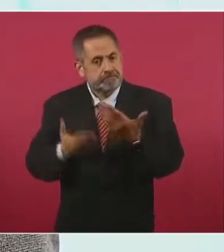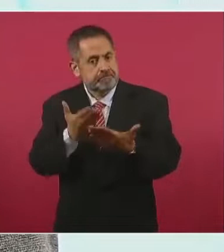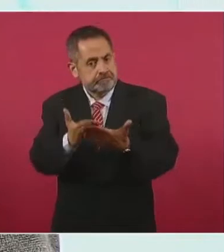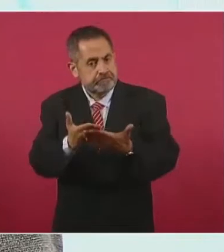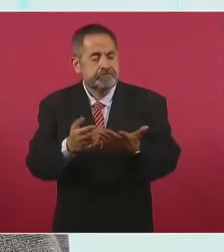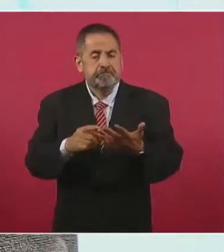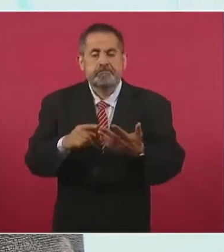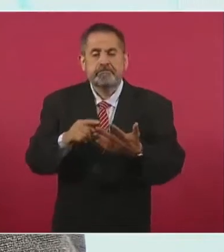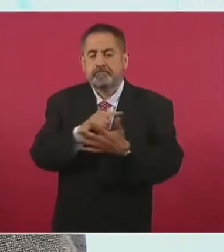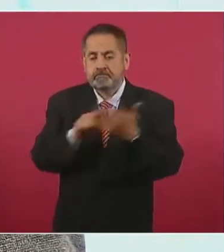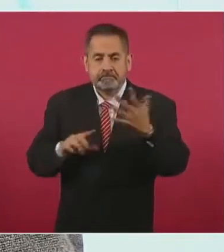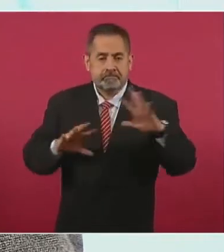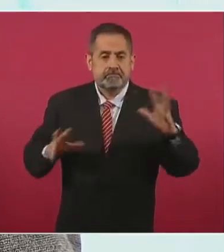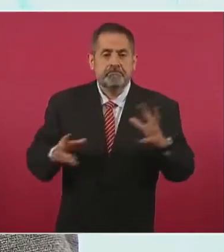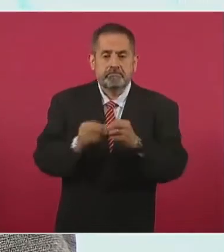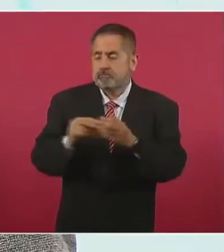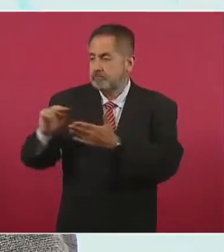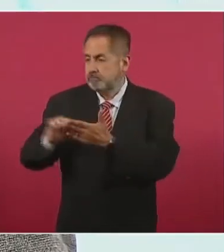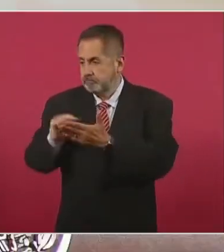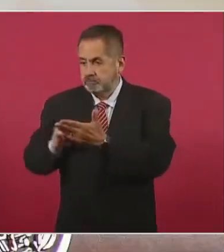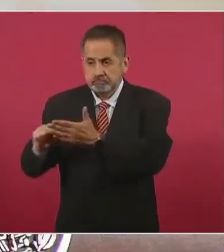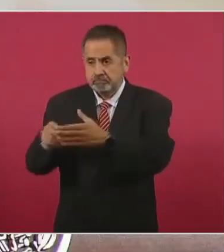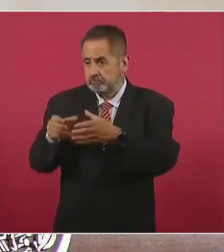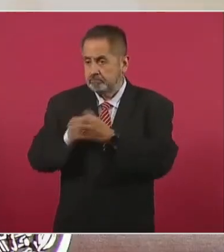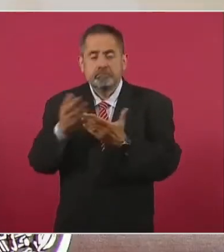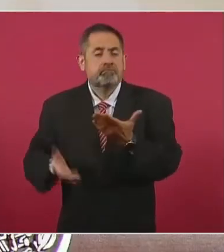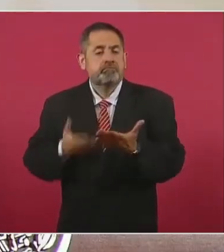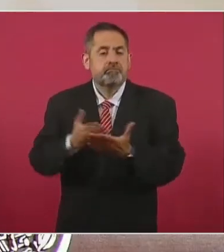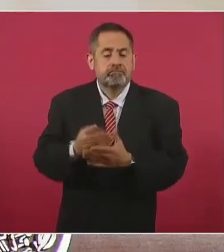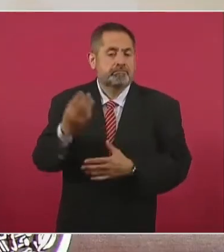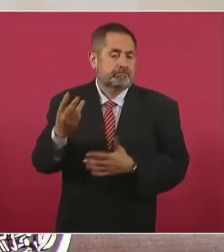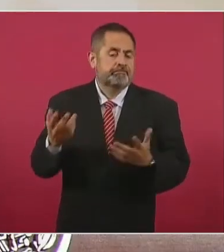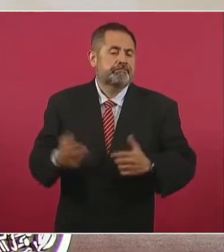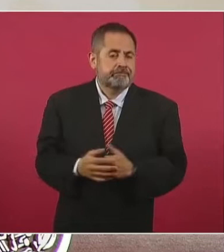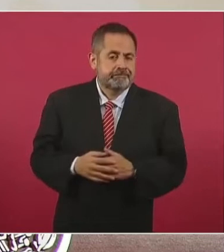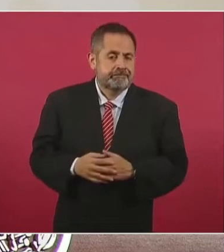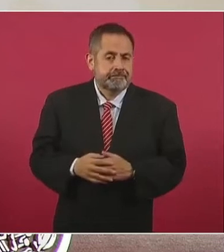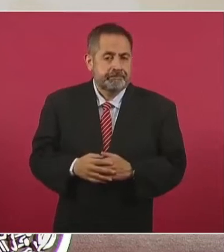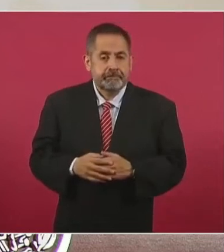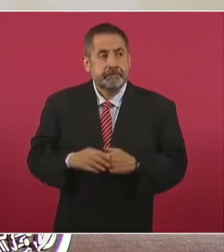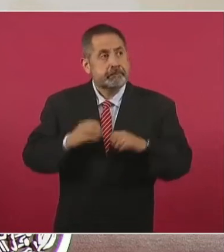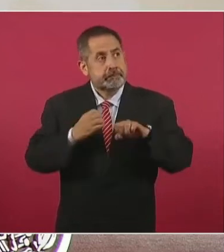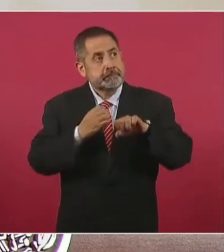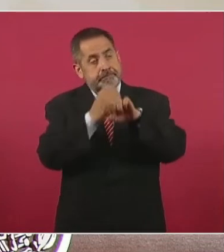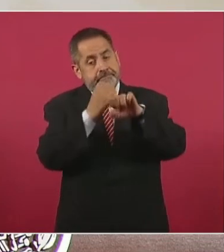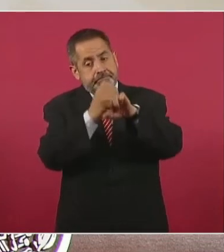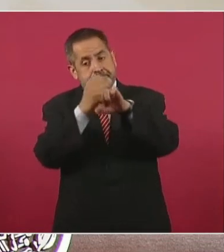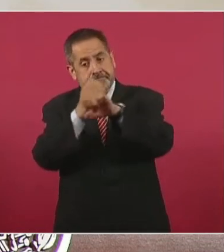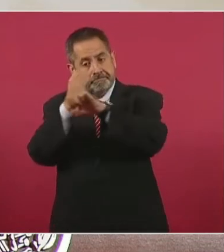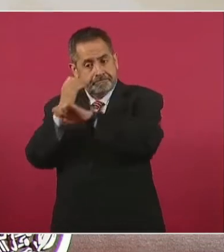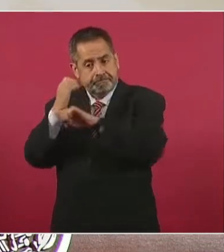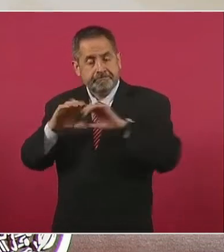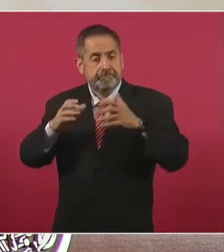y conjuntas que han firmado varios grupos parlamentarios 3. En los congresos de los estados